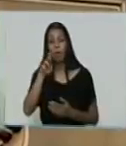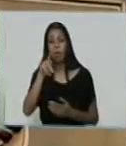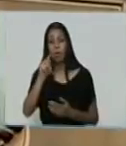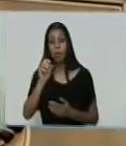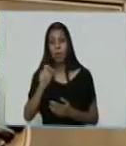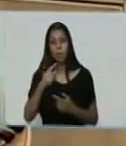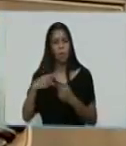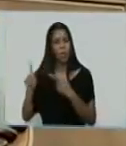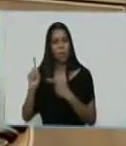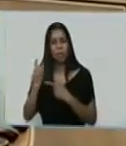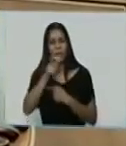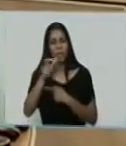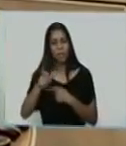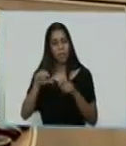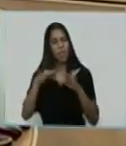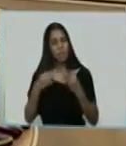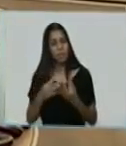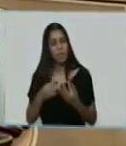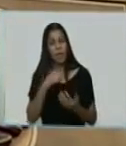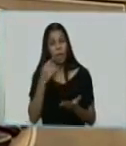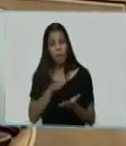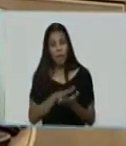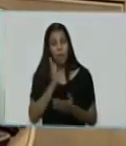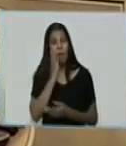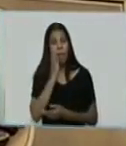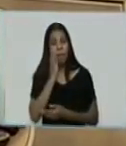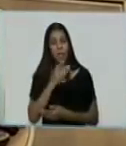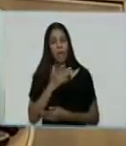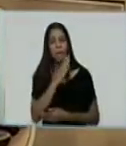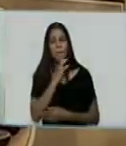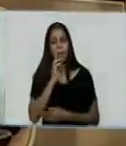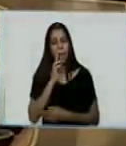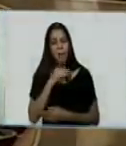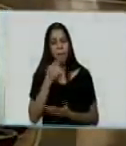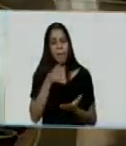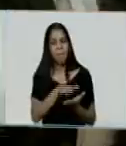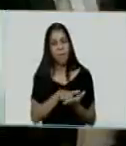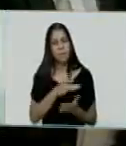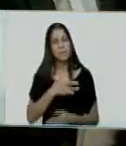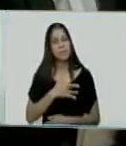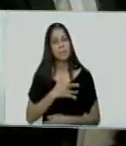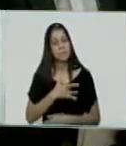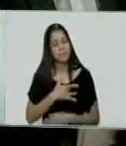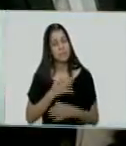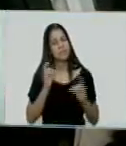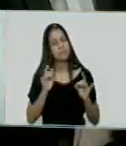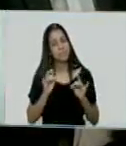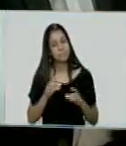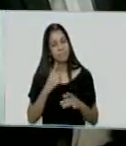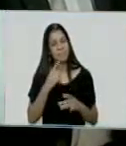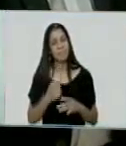él y a sus familiares, sentidas palabras de esta Asamblea Nacional Constituyente. Buenas tardes.